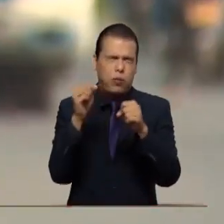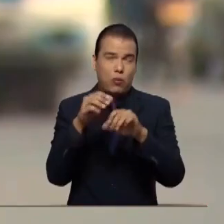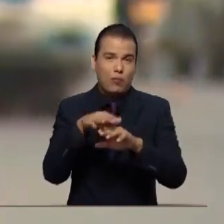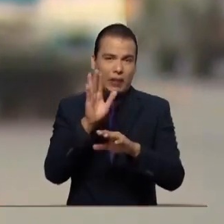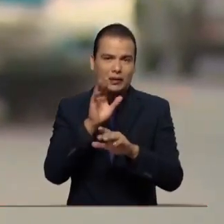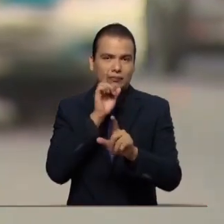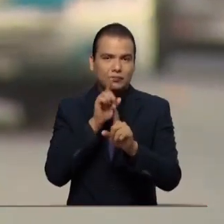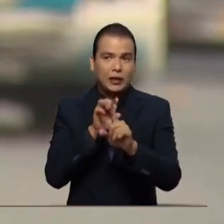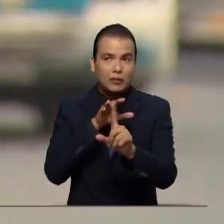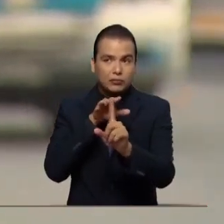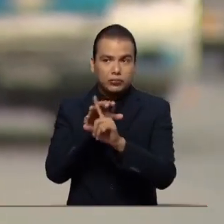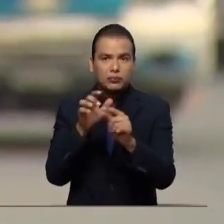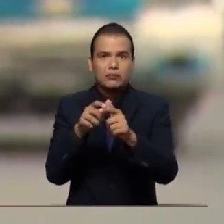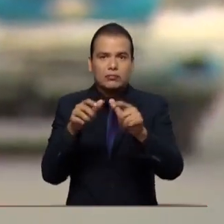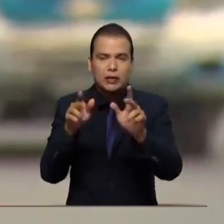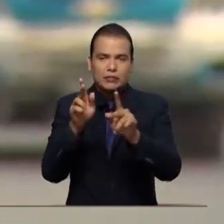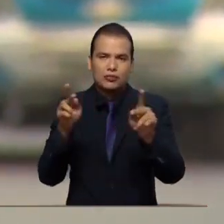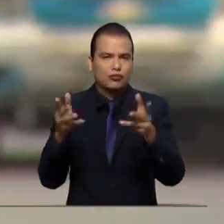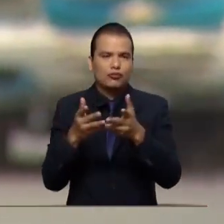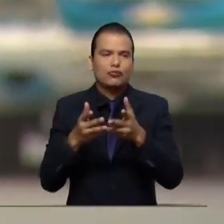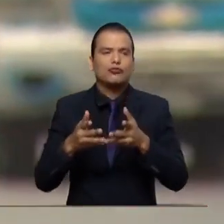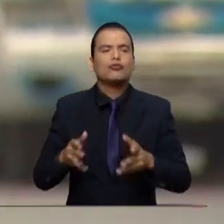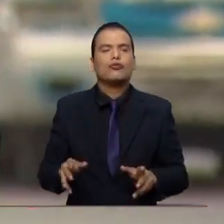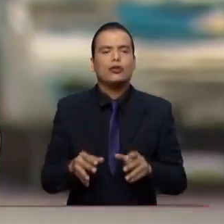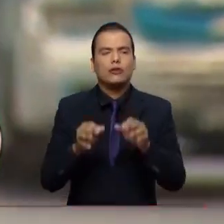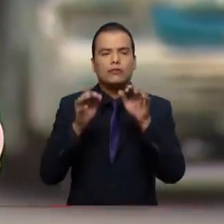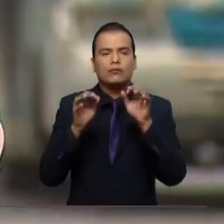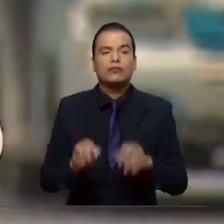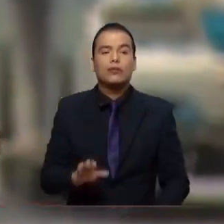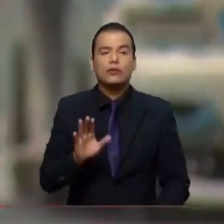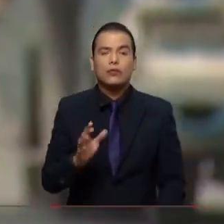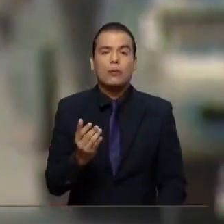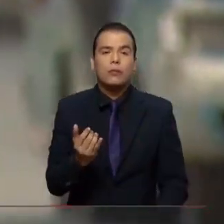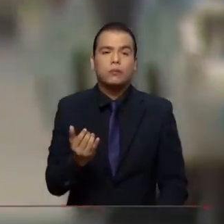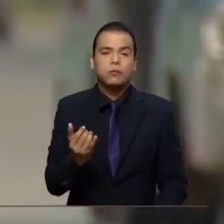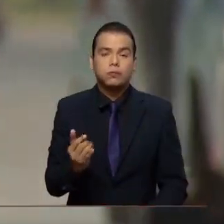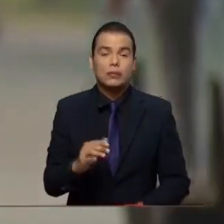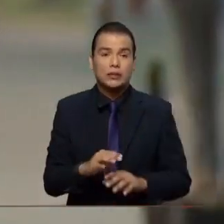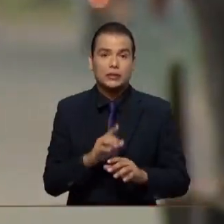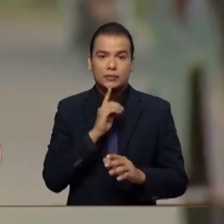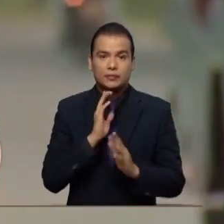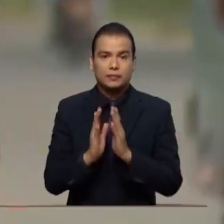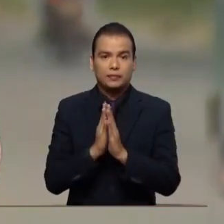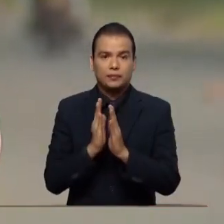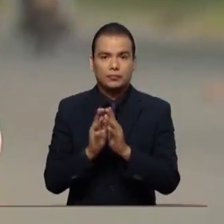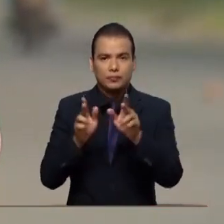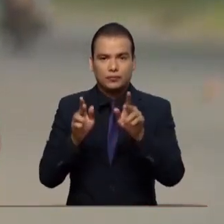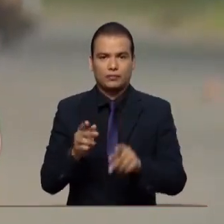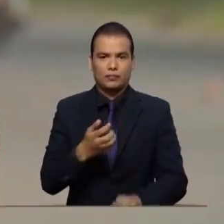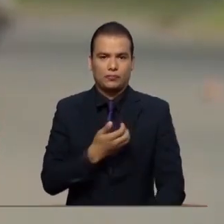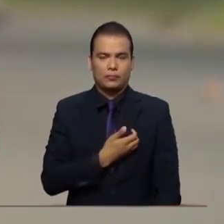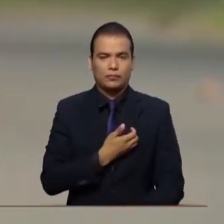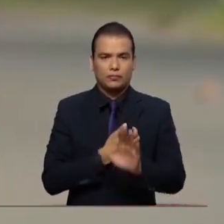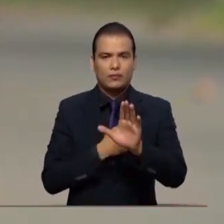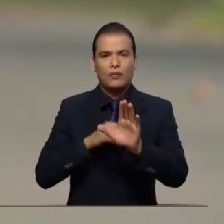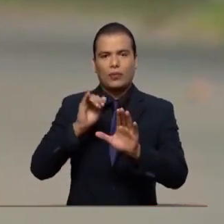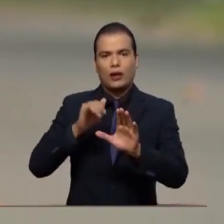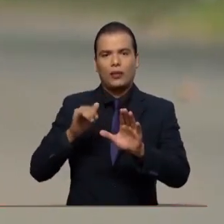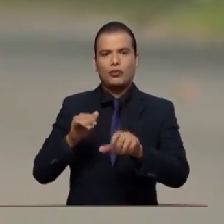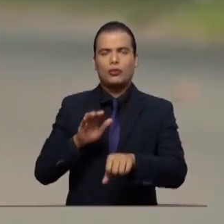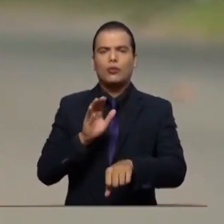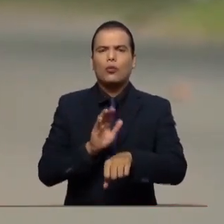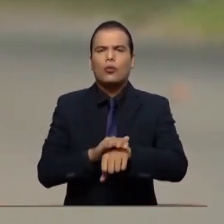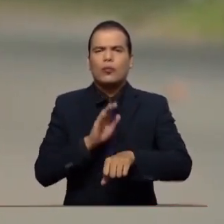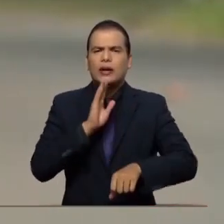la atención por parte de los uniformados y luego atentar nuevamente contra ellos. Como lo dijo el mandatario local, esto es un hecho que se le